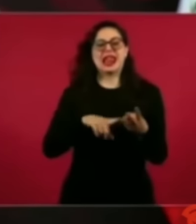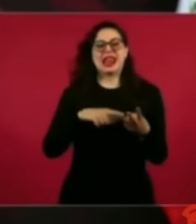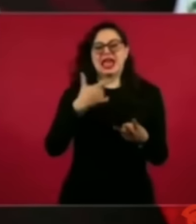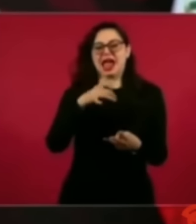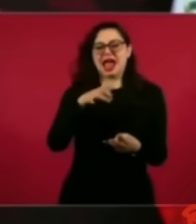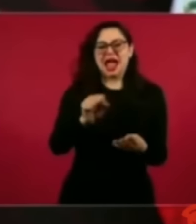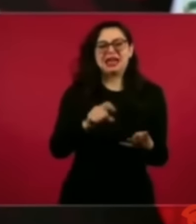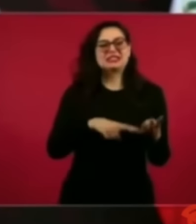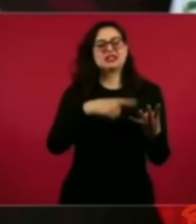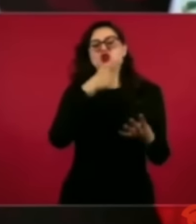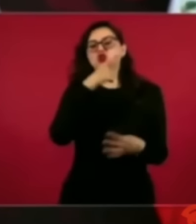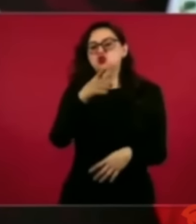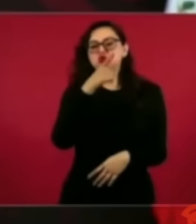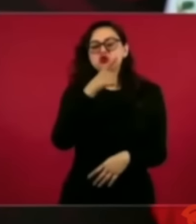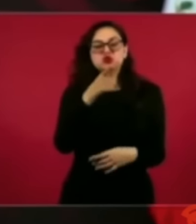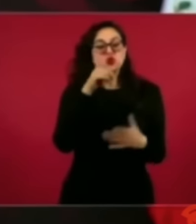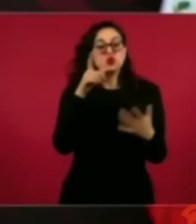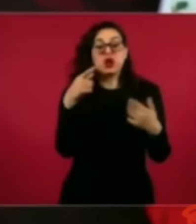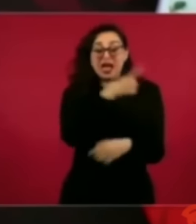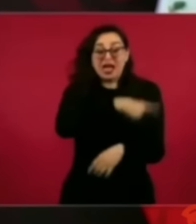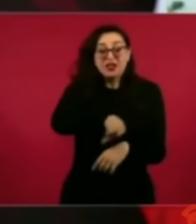luz.